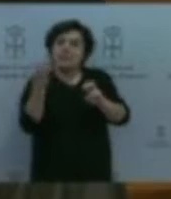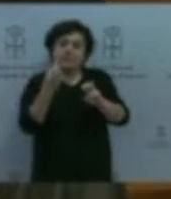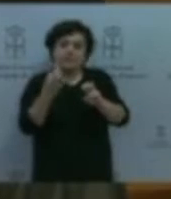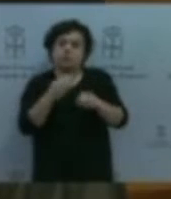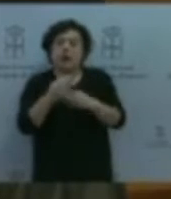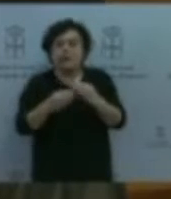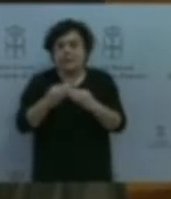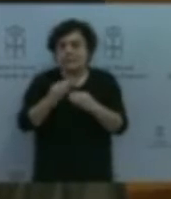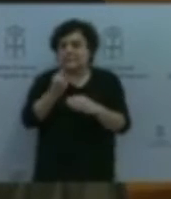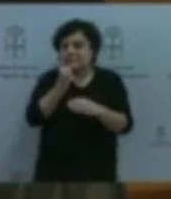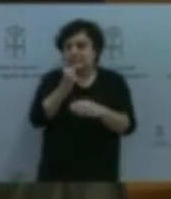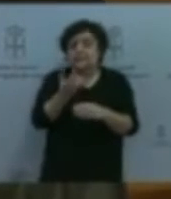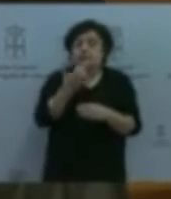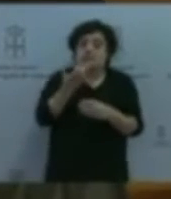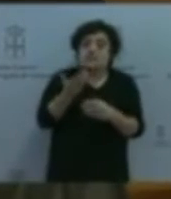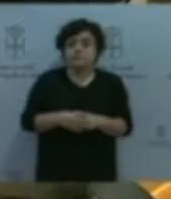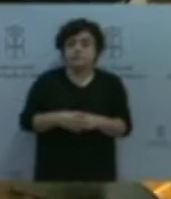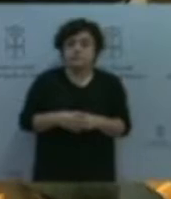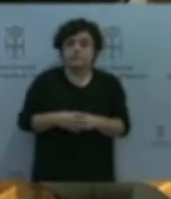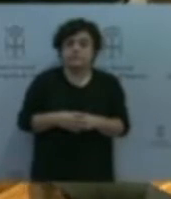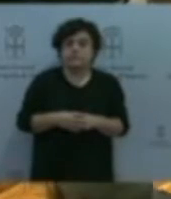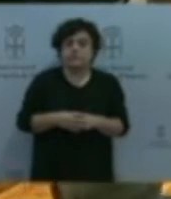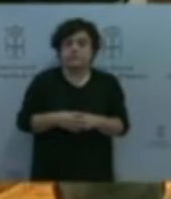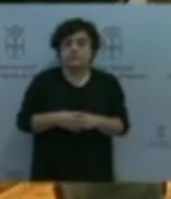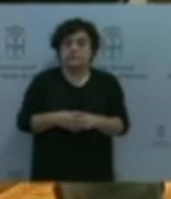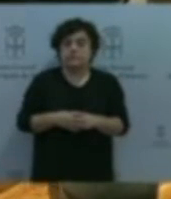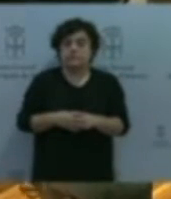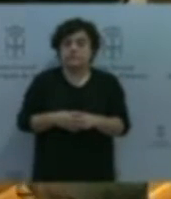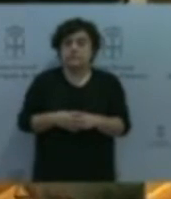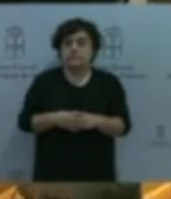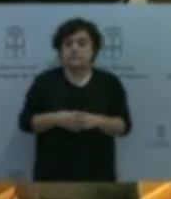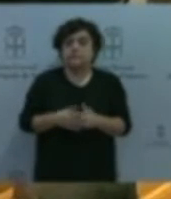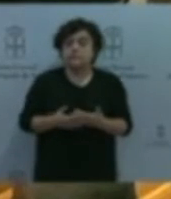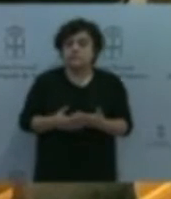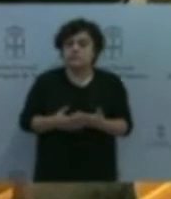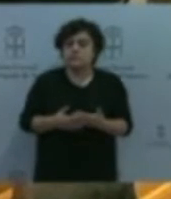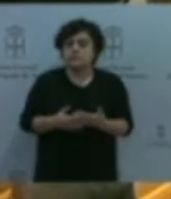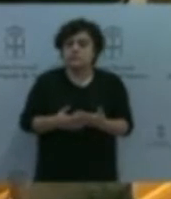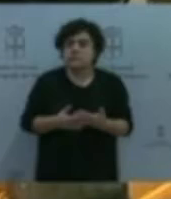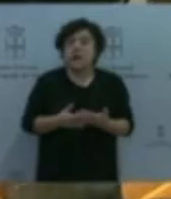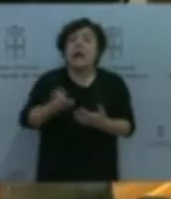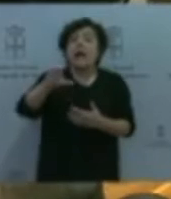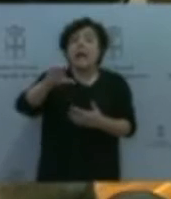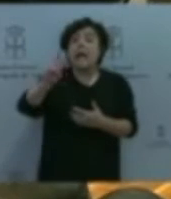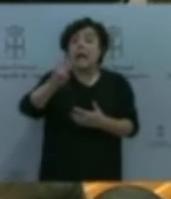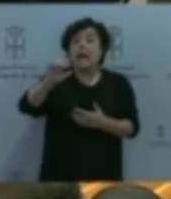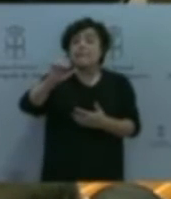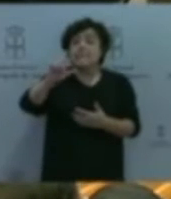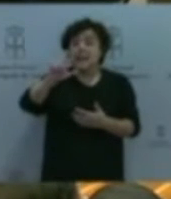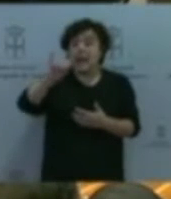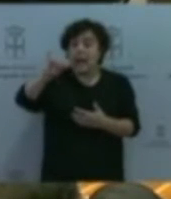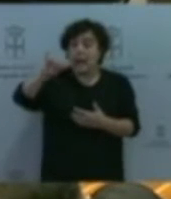prestación de este servicio, como decía anteriormente. Evelyn es una joven dublinesa de un relato de James Joyce dentro de